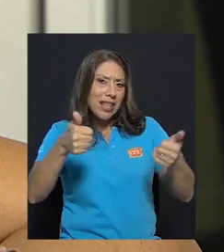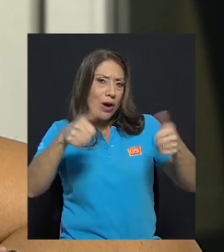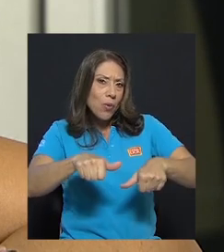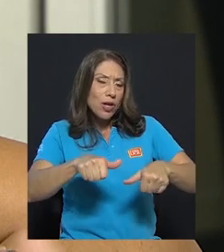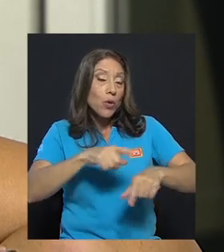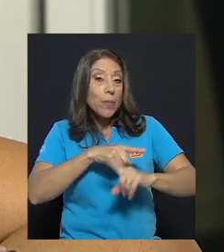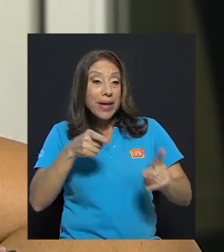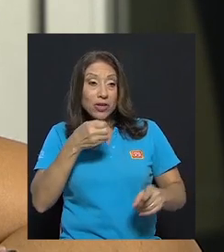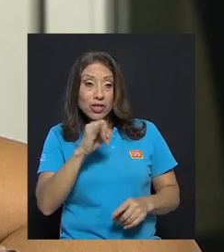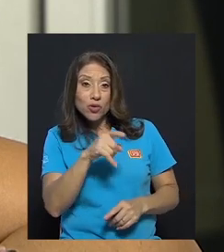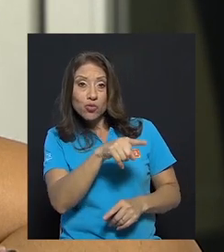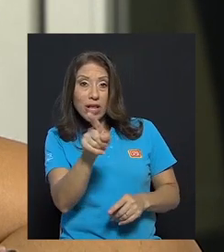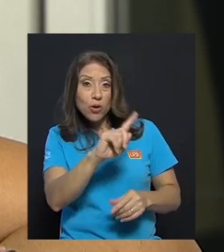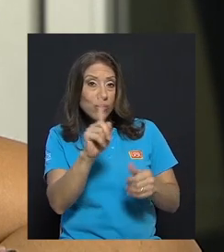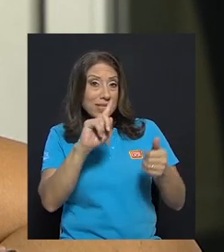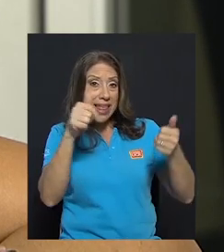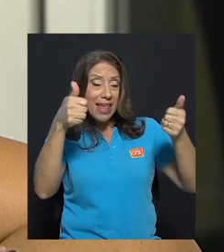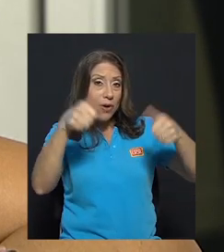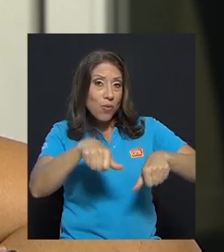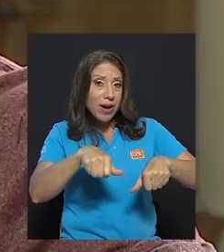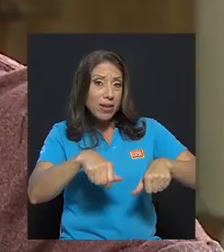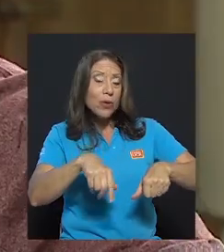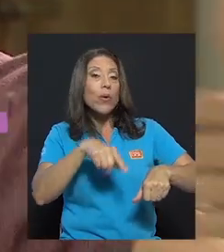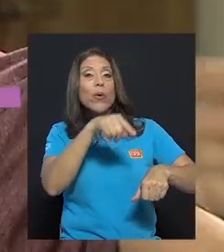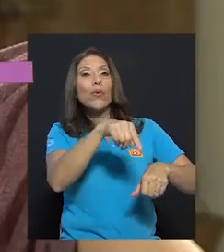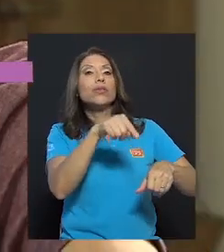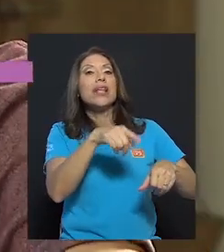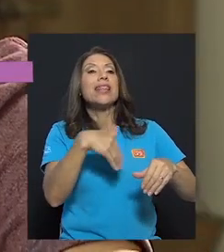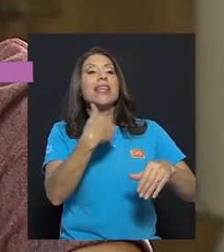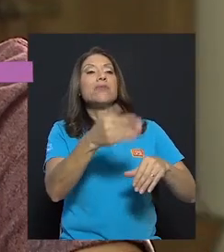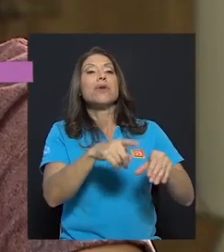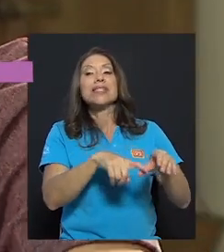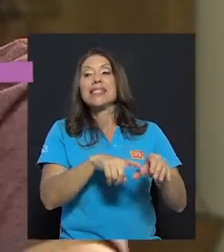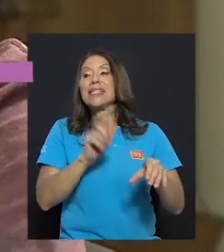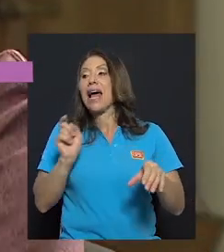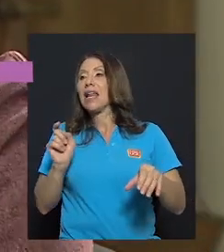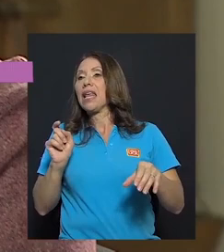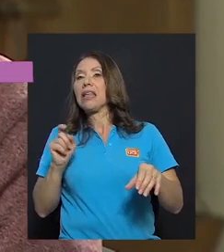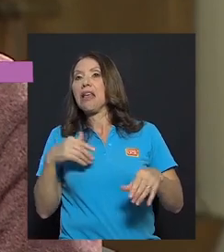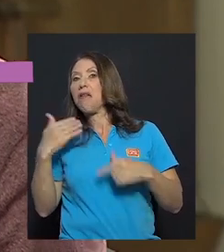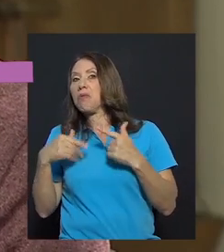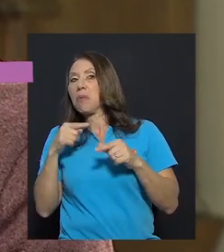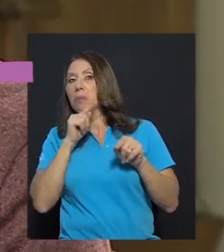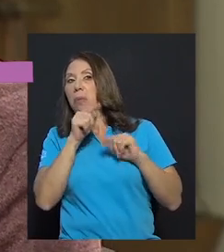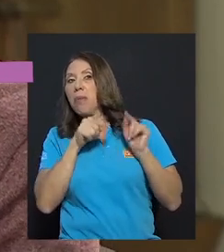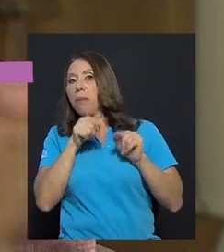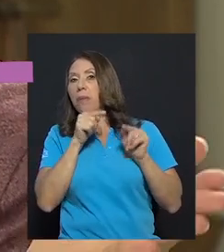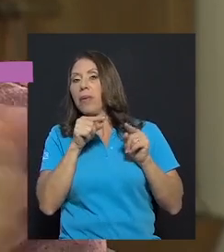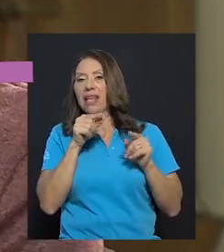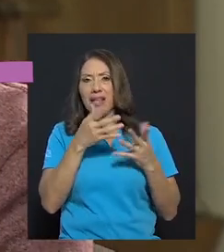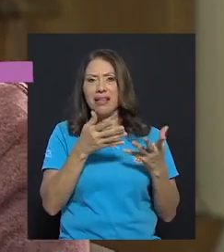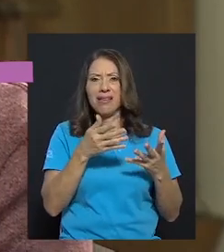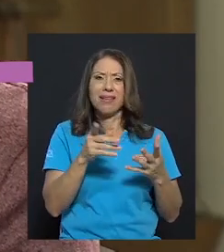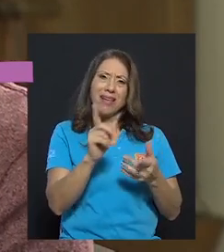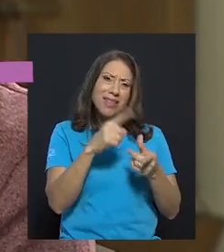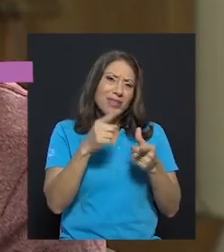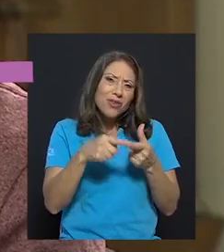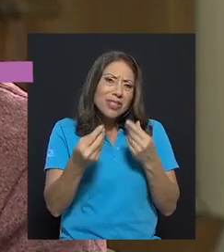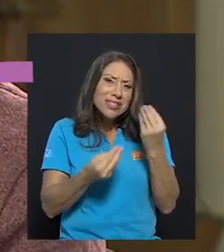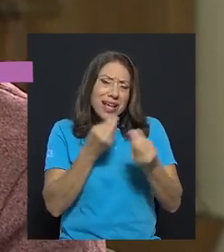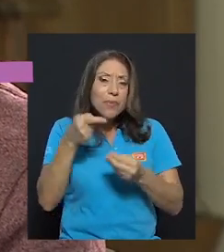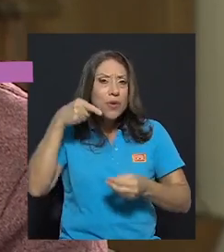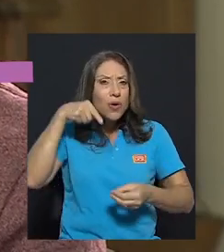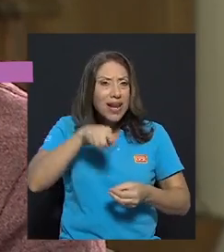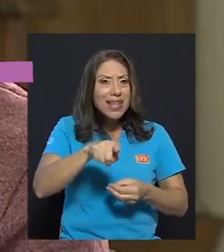cuando salgan de ahí en donde están con ese grupo, van y lo critican, porque entonces recaemos a la violencia a espaldas de los demás, pero